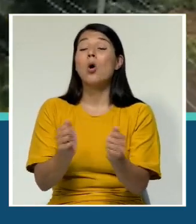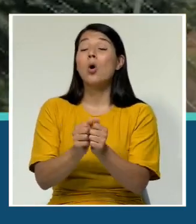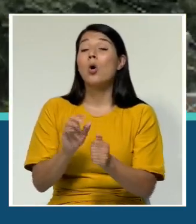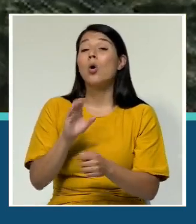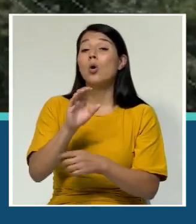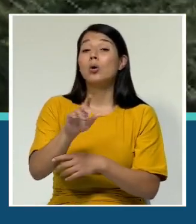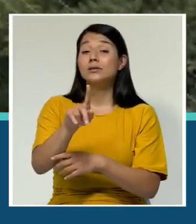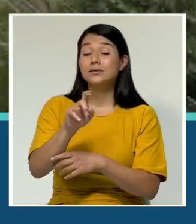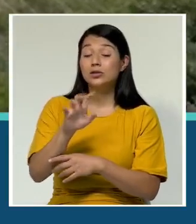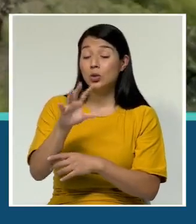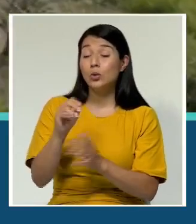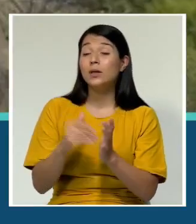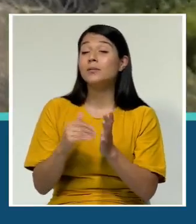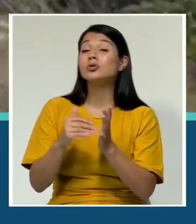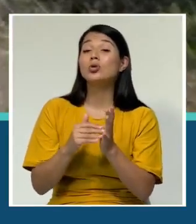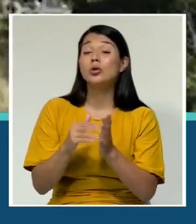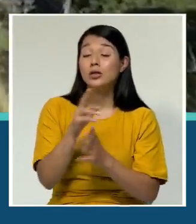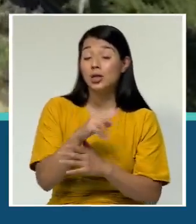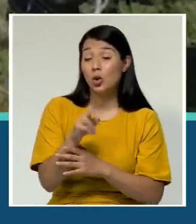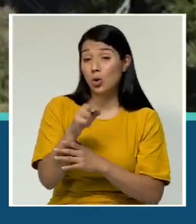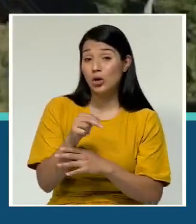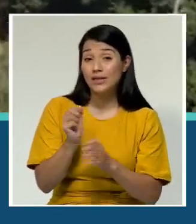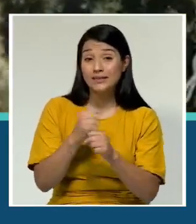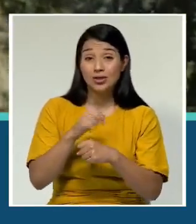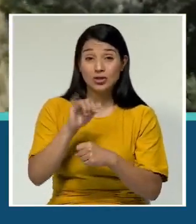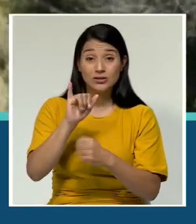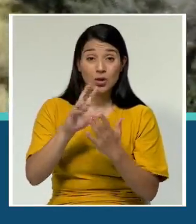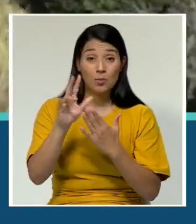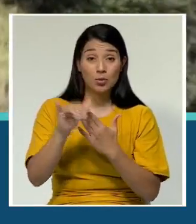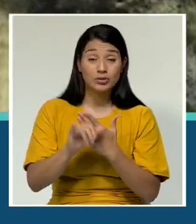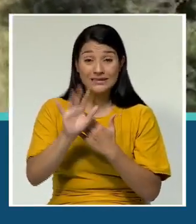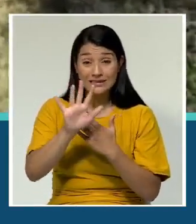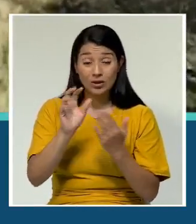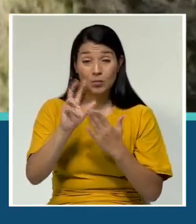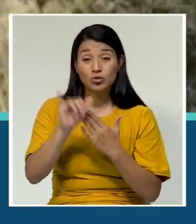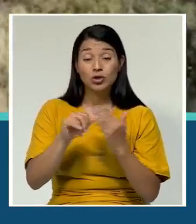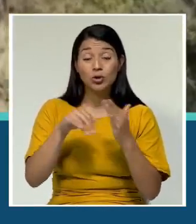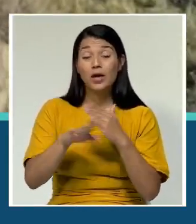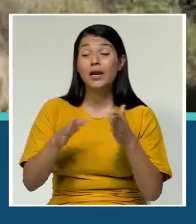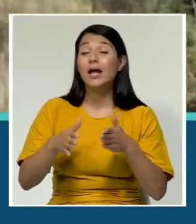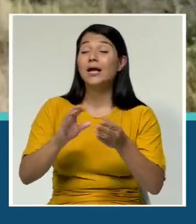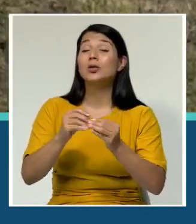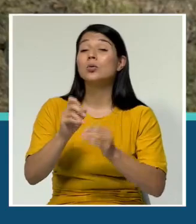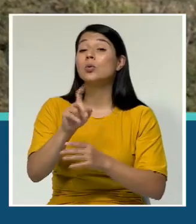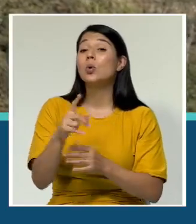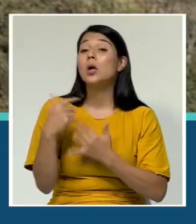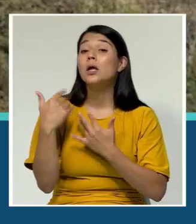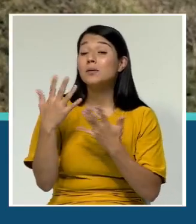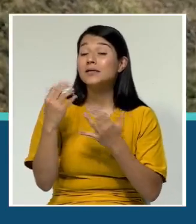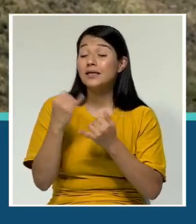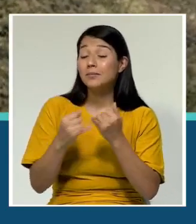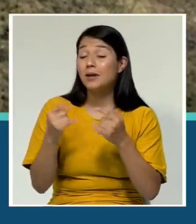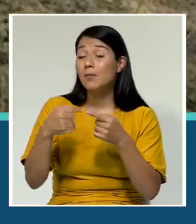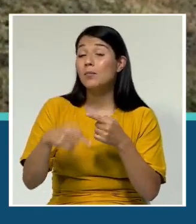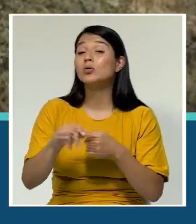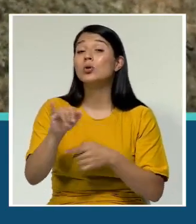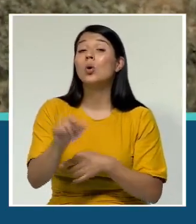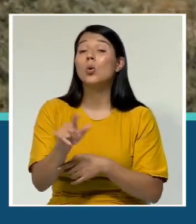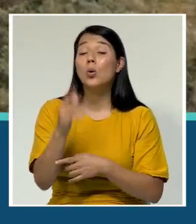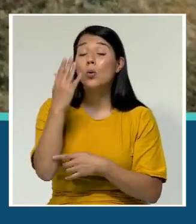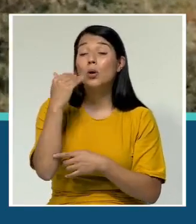También, como mencioné, tiene que haber un portafolio nacional de proyectos concesionables. ¿Qué pasa el día de hoy? Llega un inversionista y dice, quiero